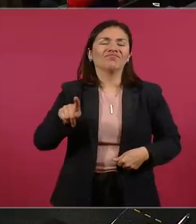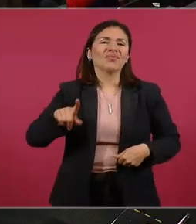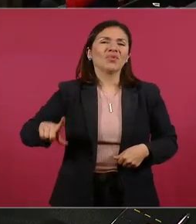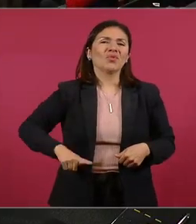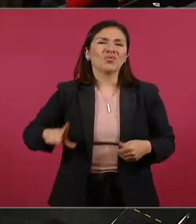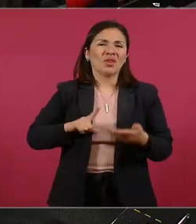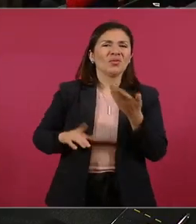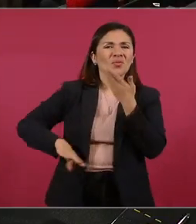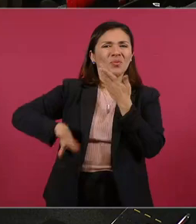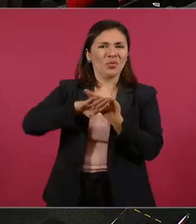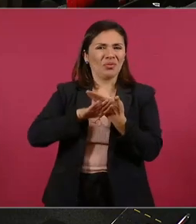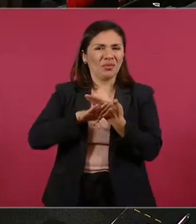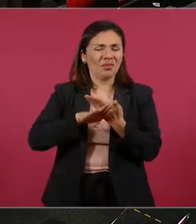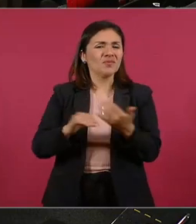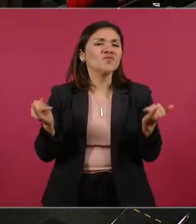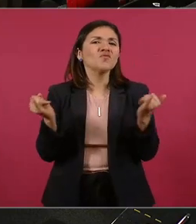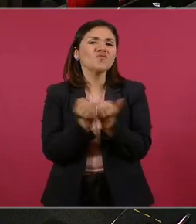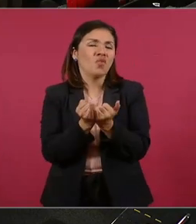Entonces,